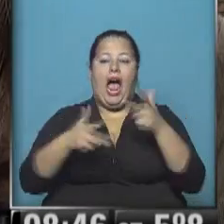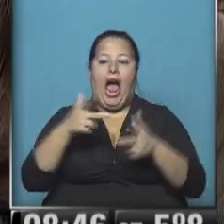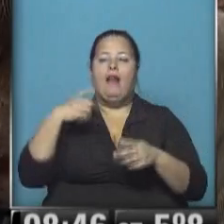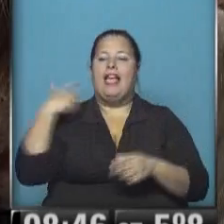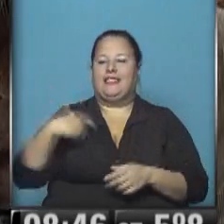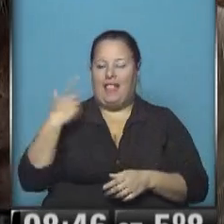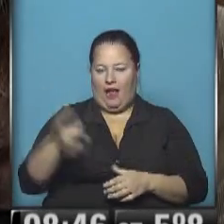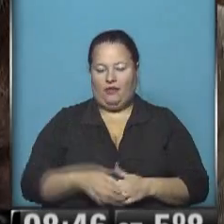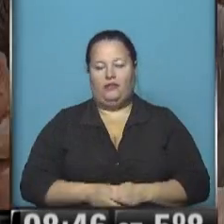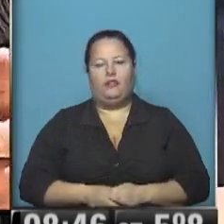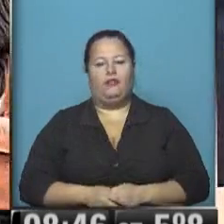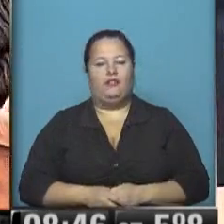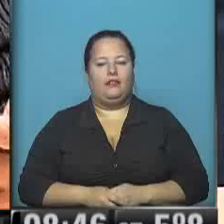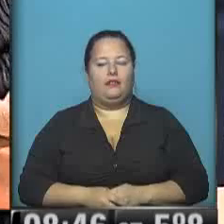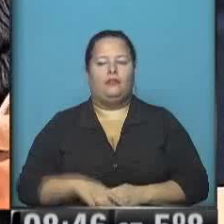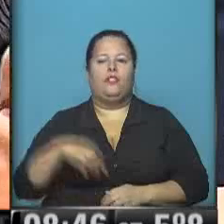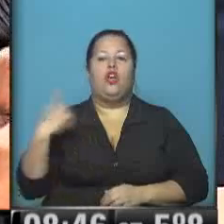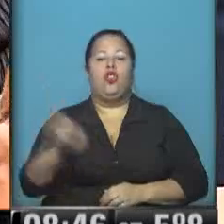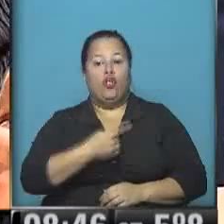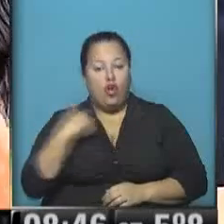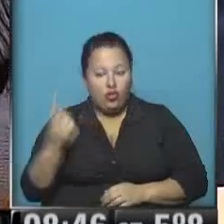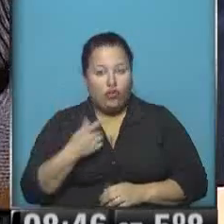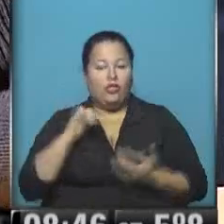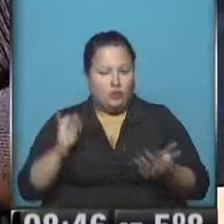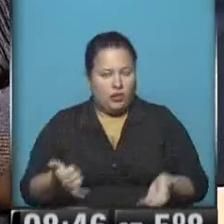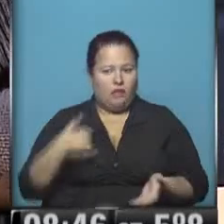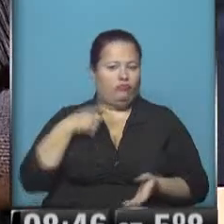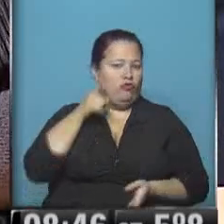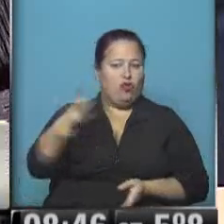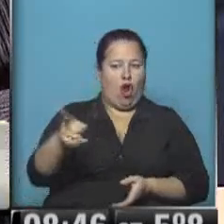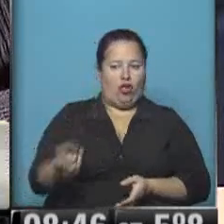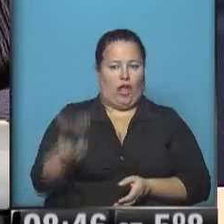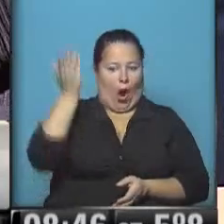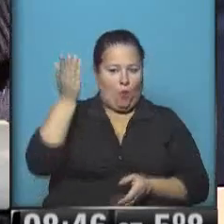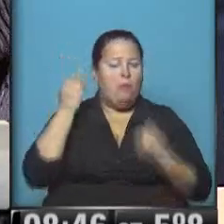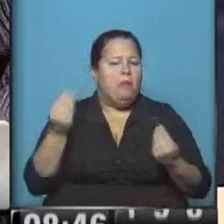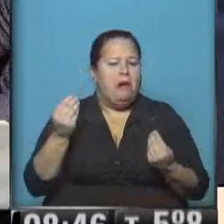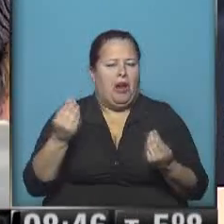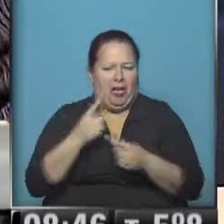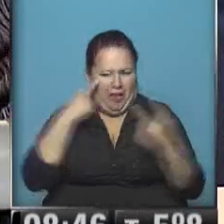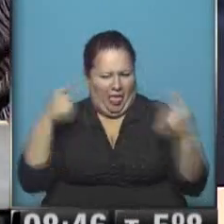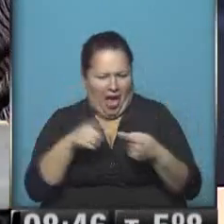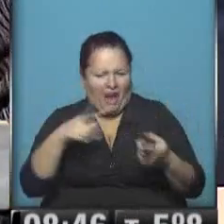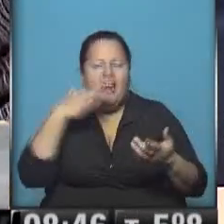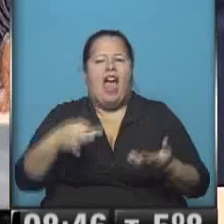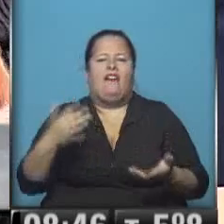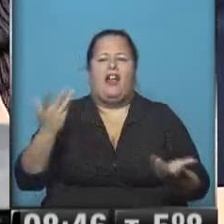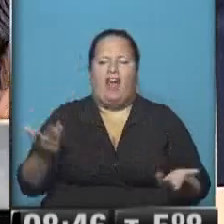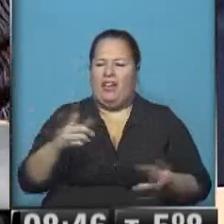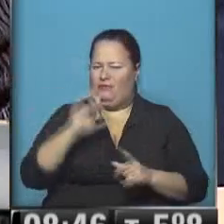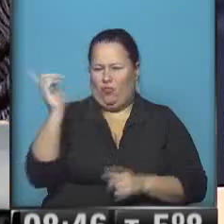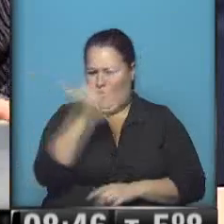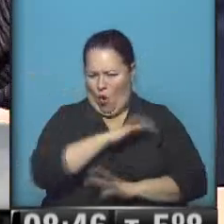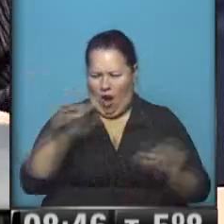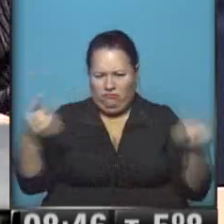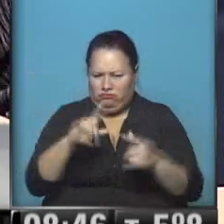los gremios. Nosotros, por supuesto que rechazamos este aumento porque no tiene nada que ver con la realidad, absolutamente